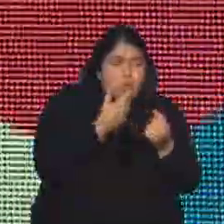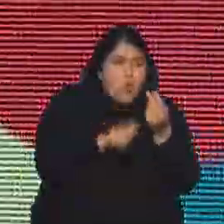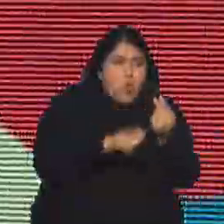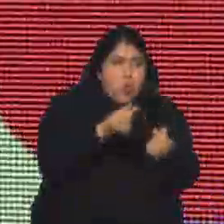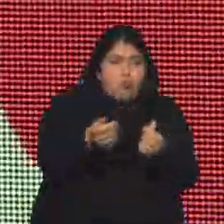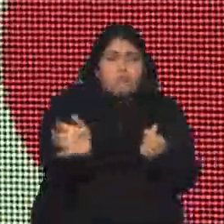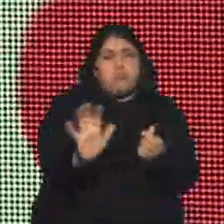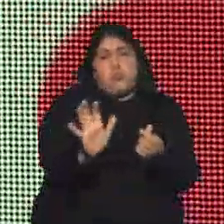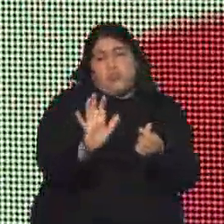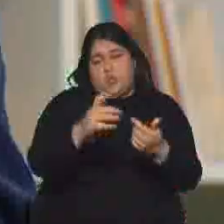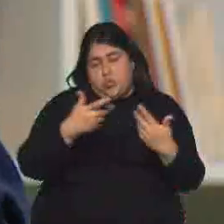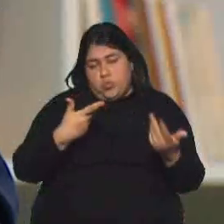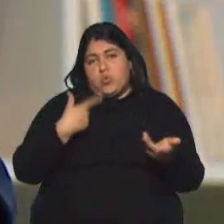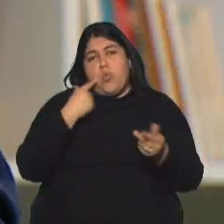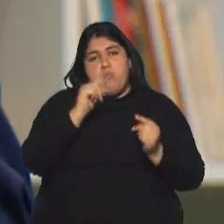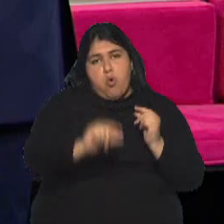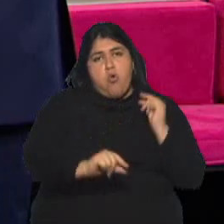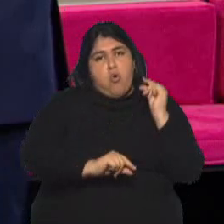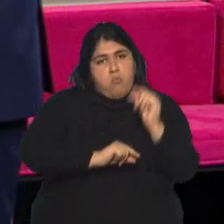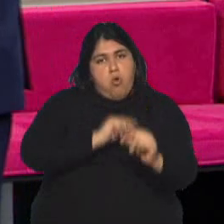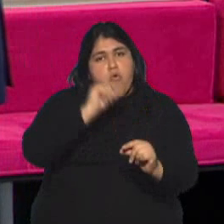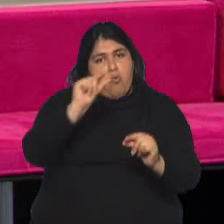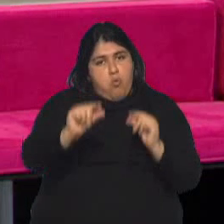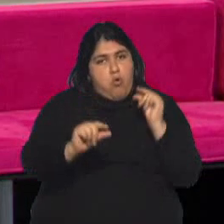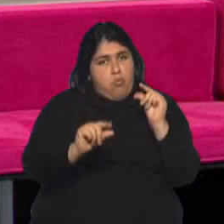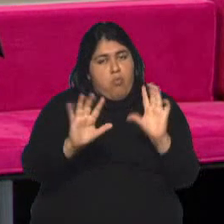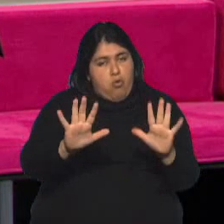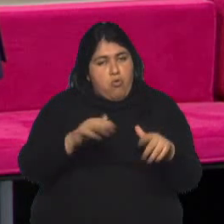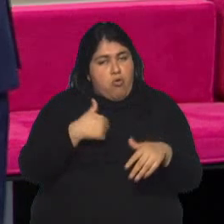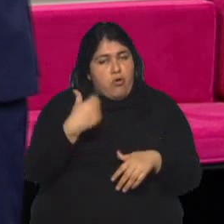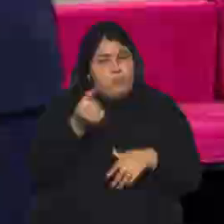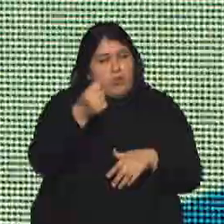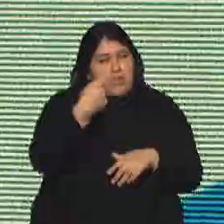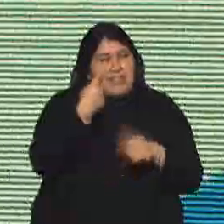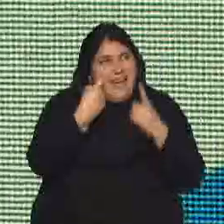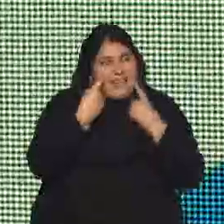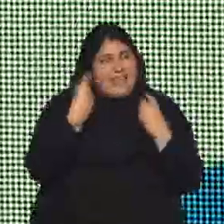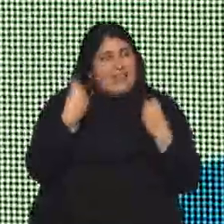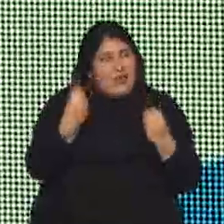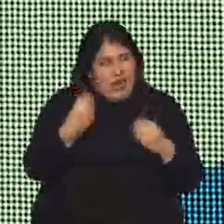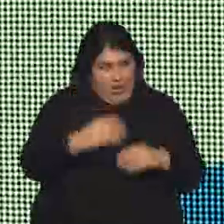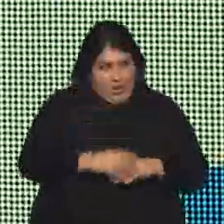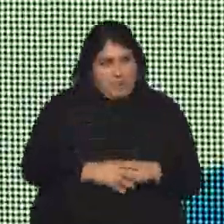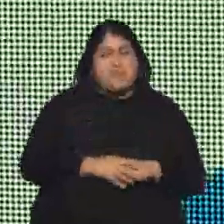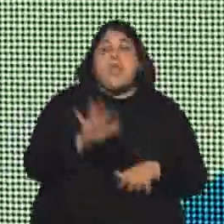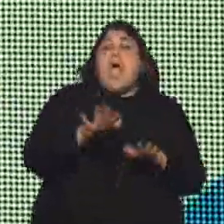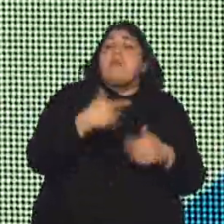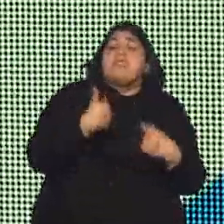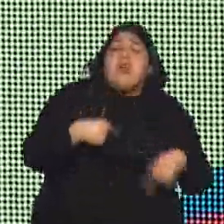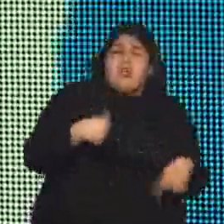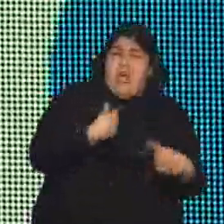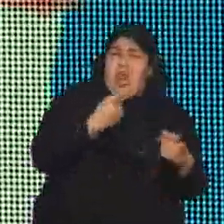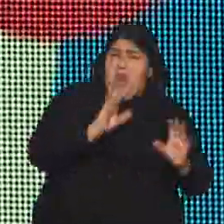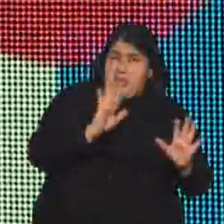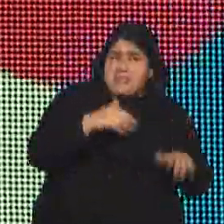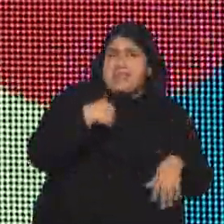peor negocio. O sea, cuando empezás a querer comprar cosas... Compra que no necesitas. Exactamente. No hay nada más caro que lo barato que uno no necesita, ¿no? Como decimos